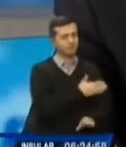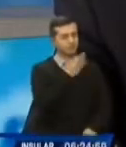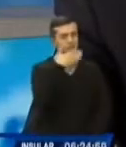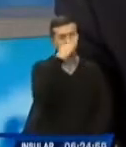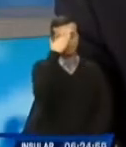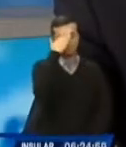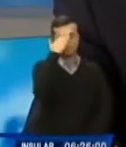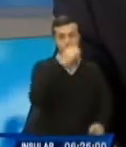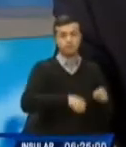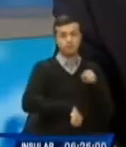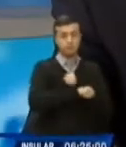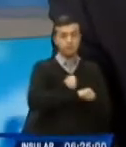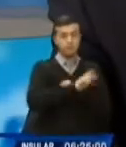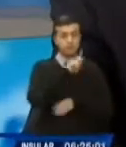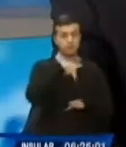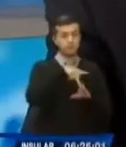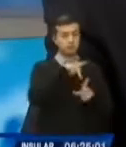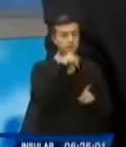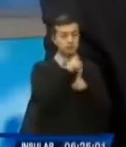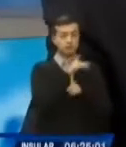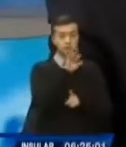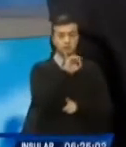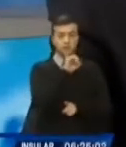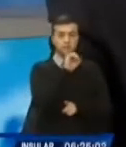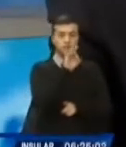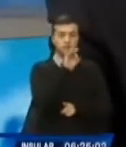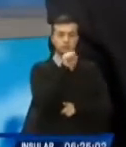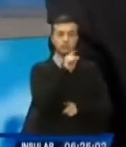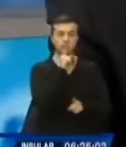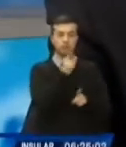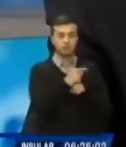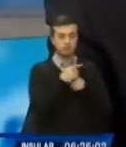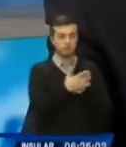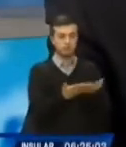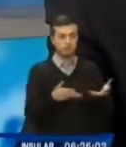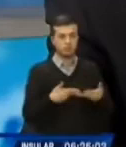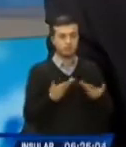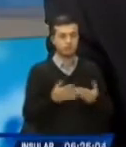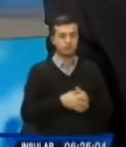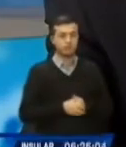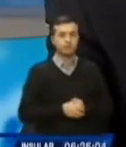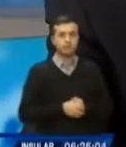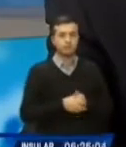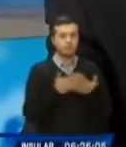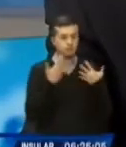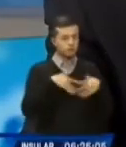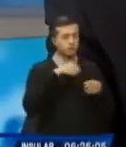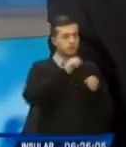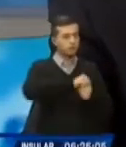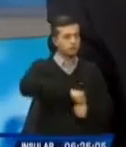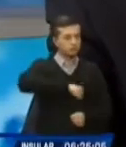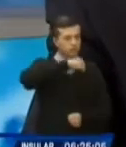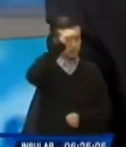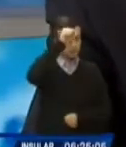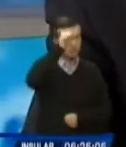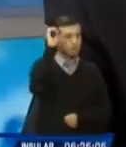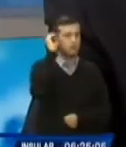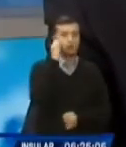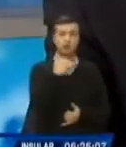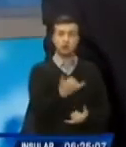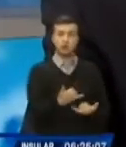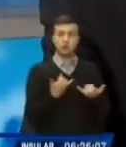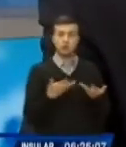fútbol profesional a través de la fifa y sus adyacentes ya vemos así se ha descubierto realmente o está diferente